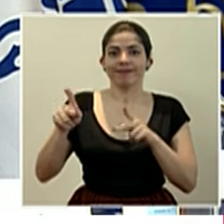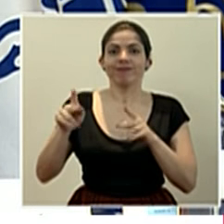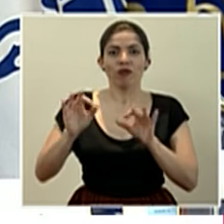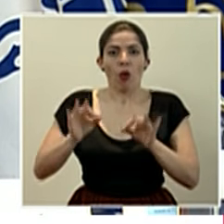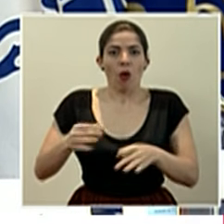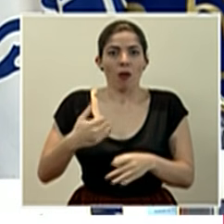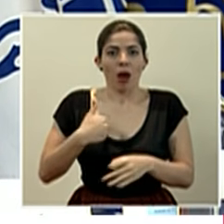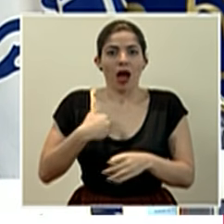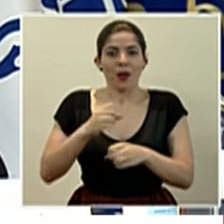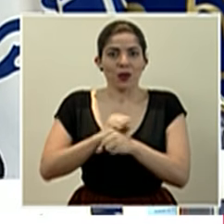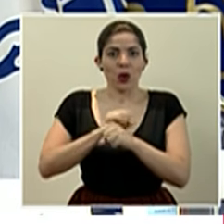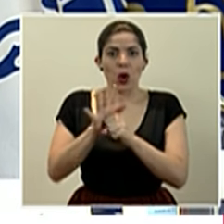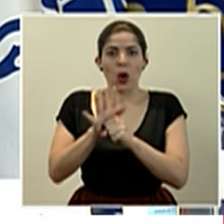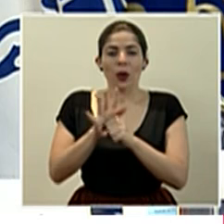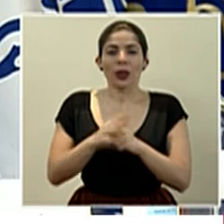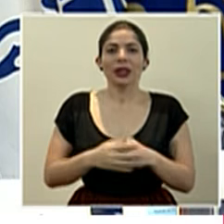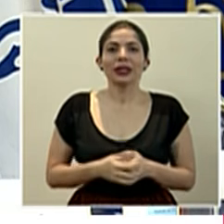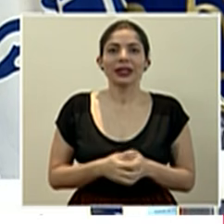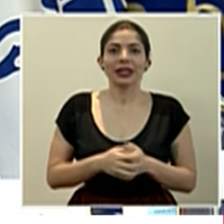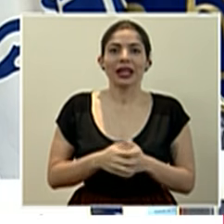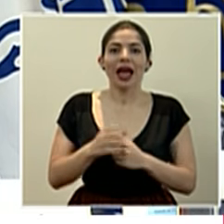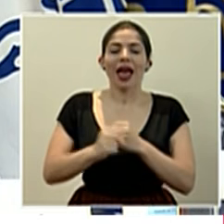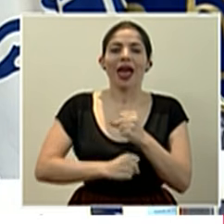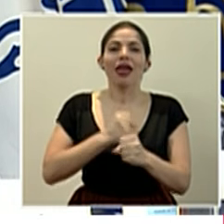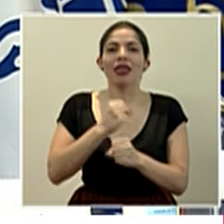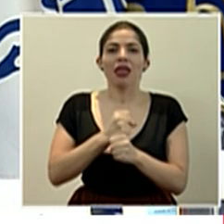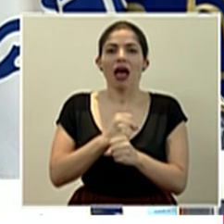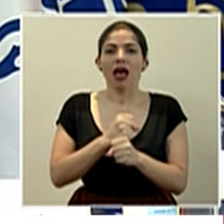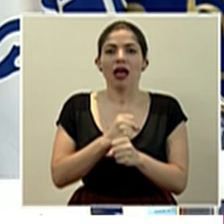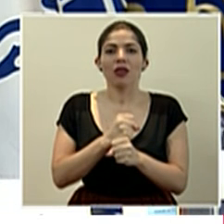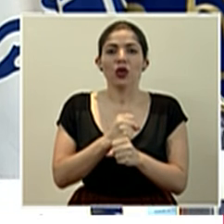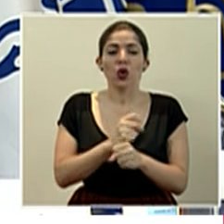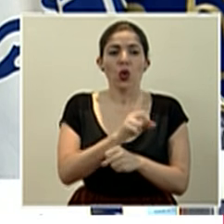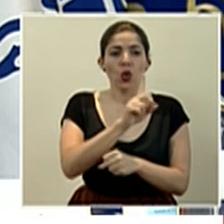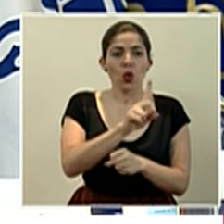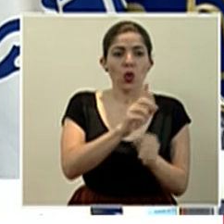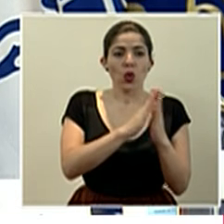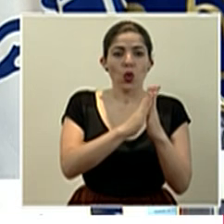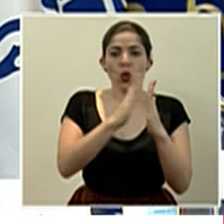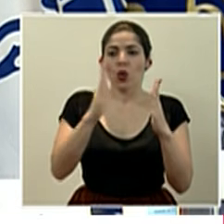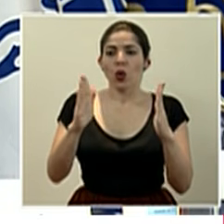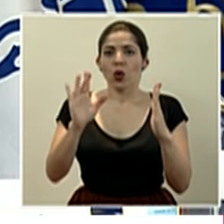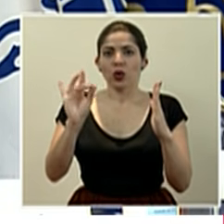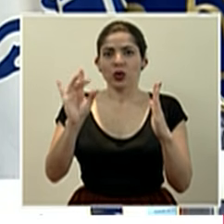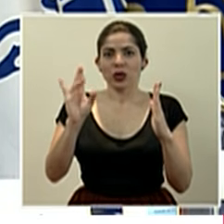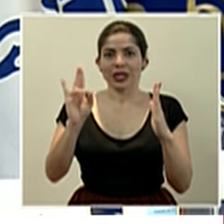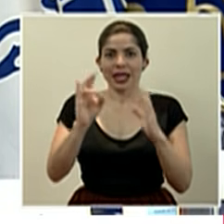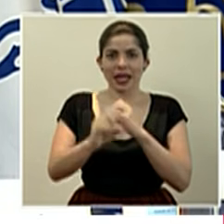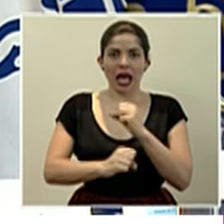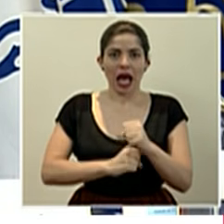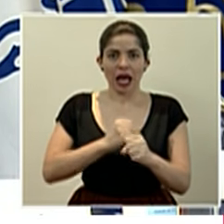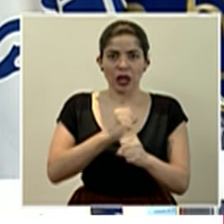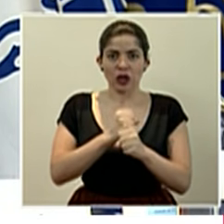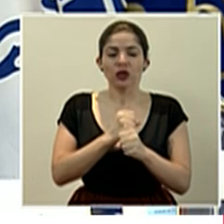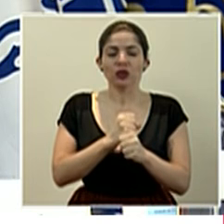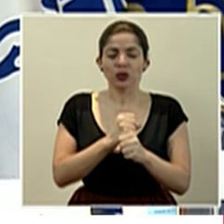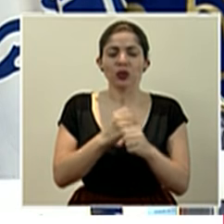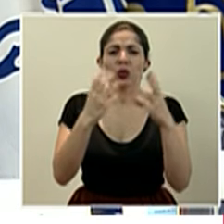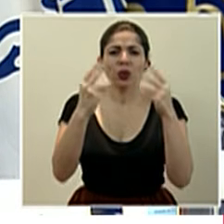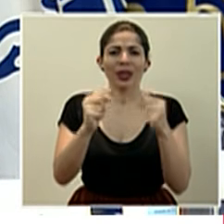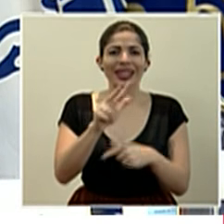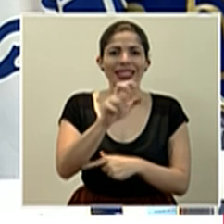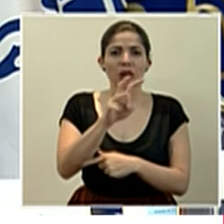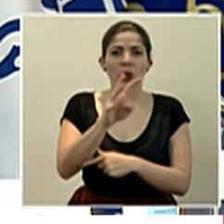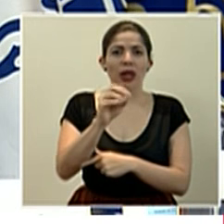por COVID-19 con un rango de edad de 1 a 87 años. Se trata de